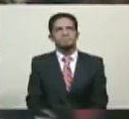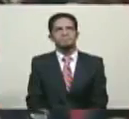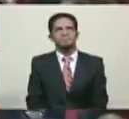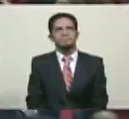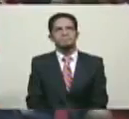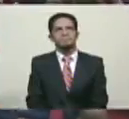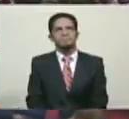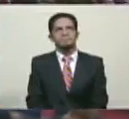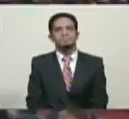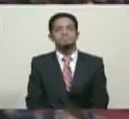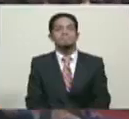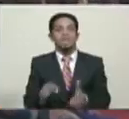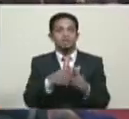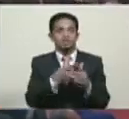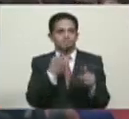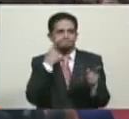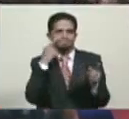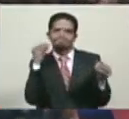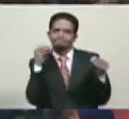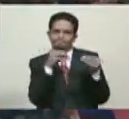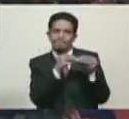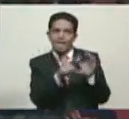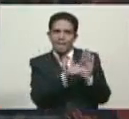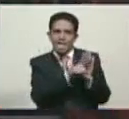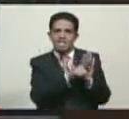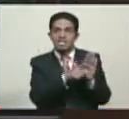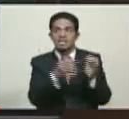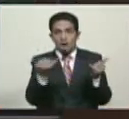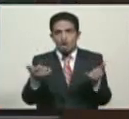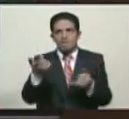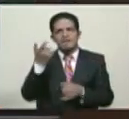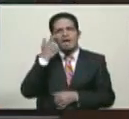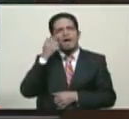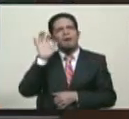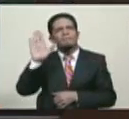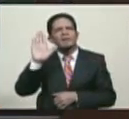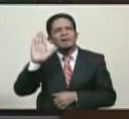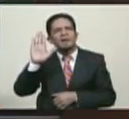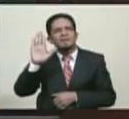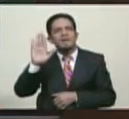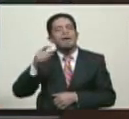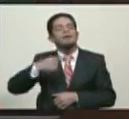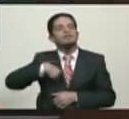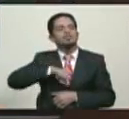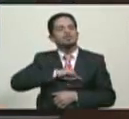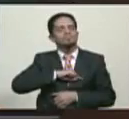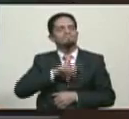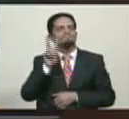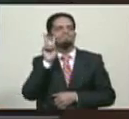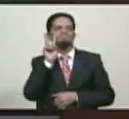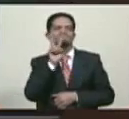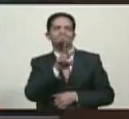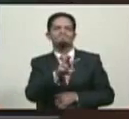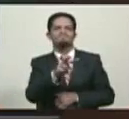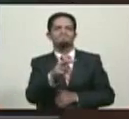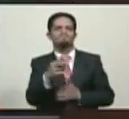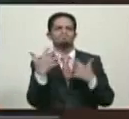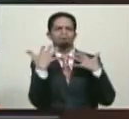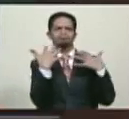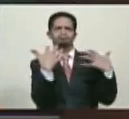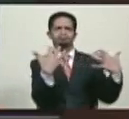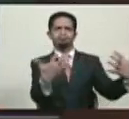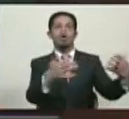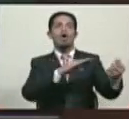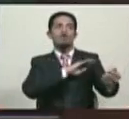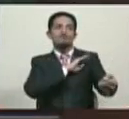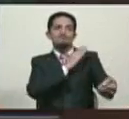Desde ese propósito y ante esta amenaza, hemos contemplado cómo nuestro conglomerado de fuerza pública